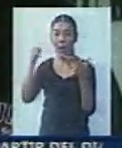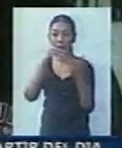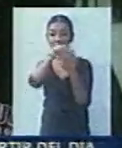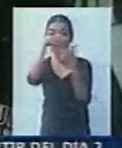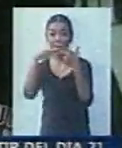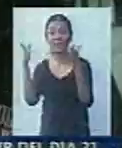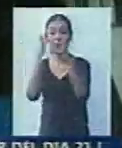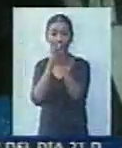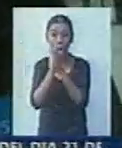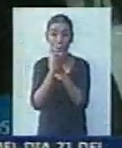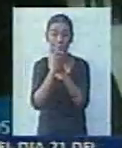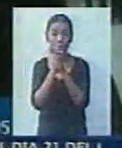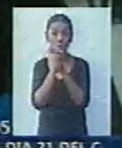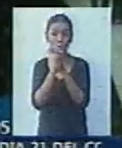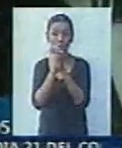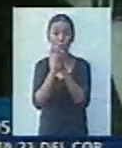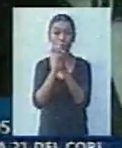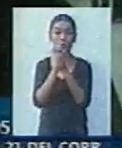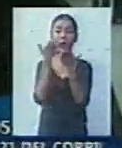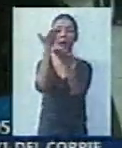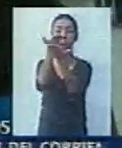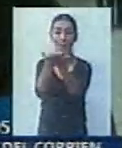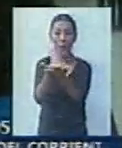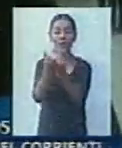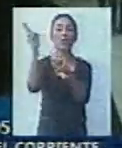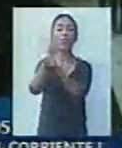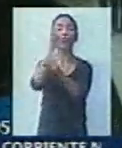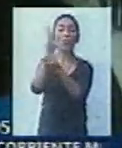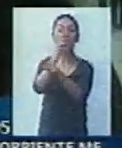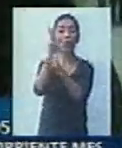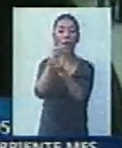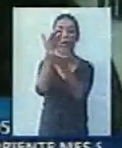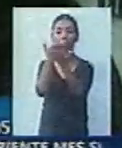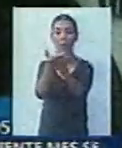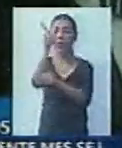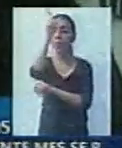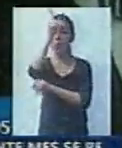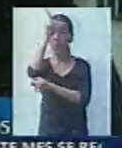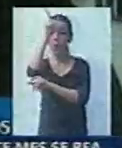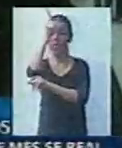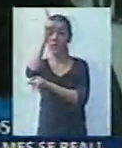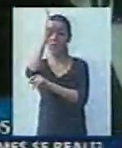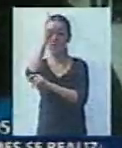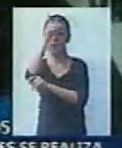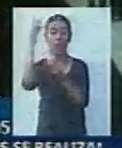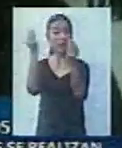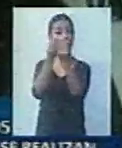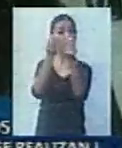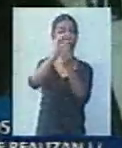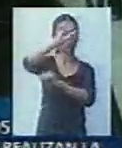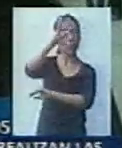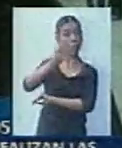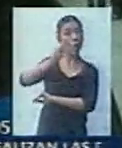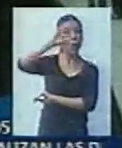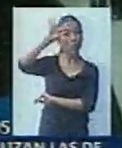pidamos nuestra seguridad también los representantes de seguridad y bueno vaya